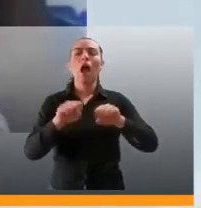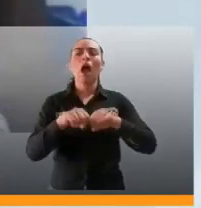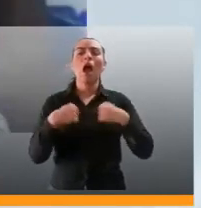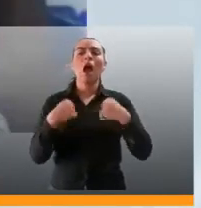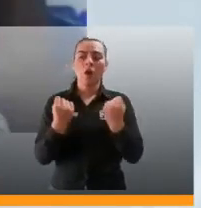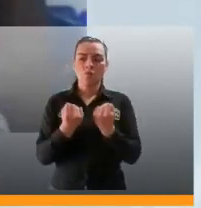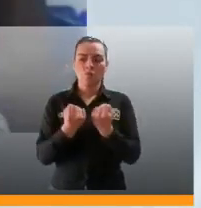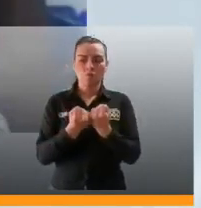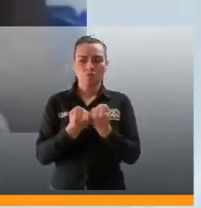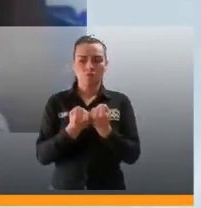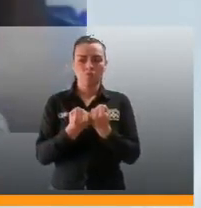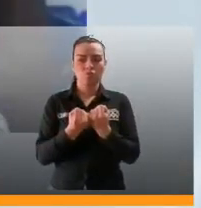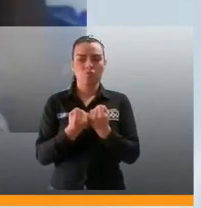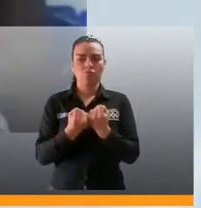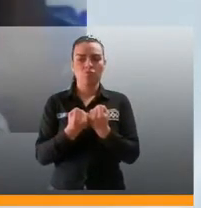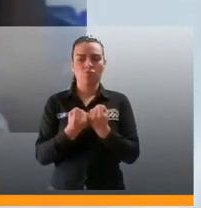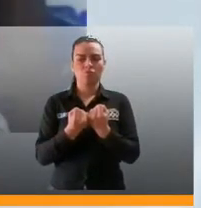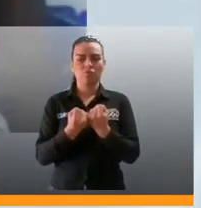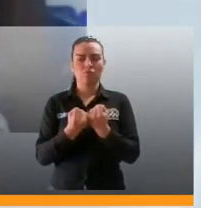reconociendo